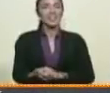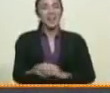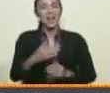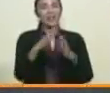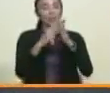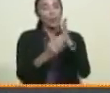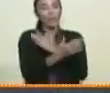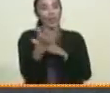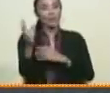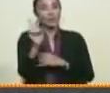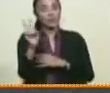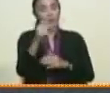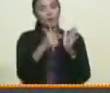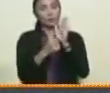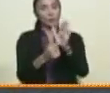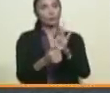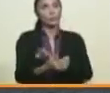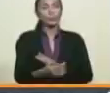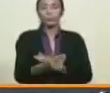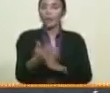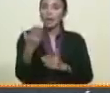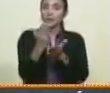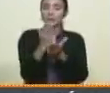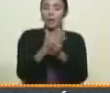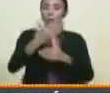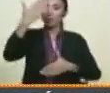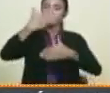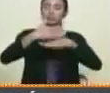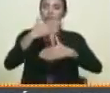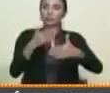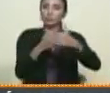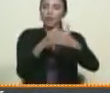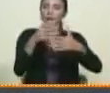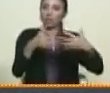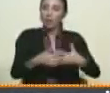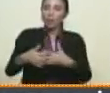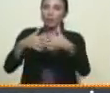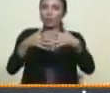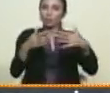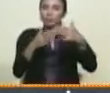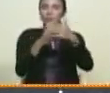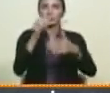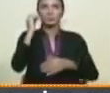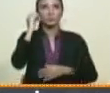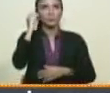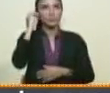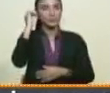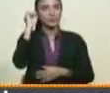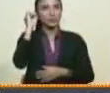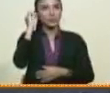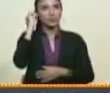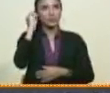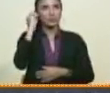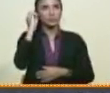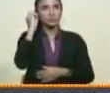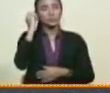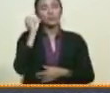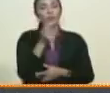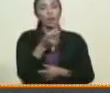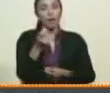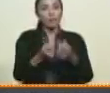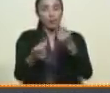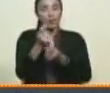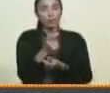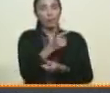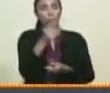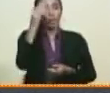venezuela producto de las sanciones del gobierno de estados unidos contra venezuela producto del bloqueo financiera en la persecución financiera debe